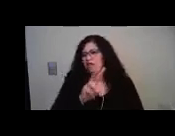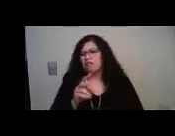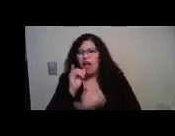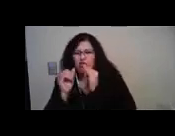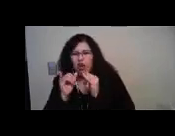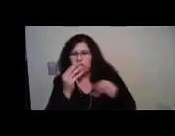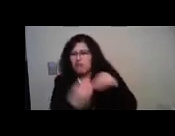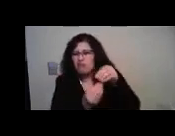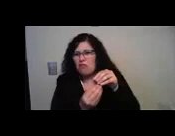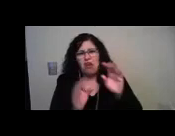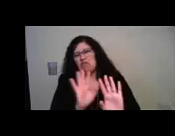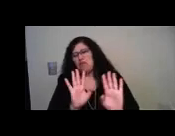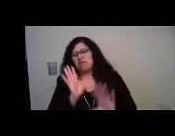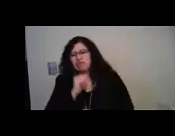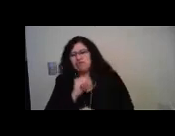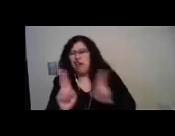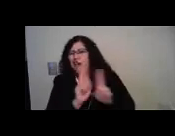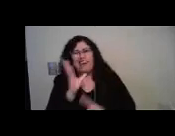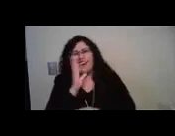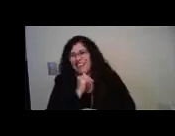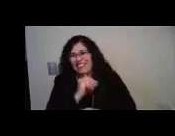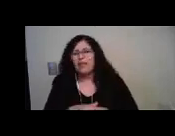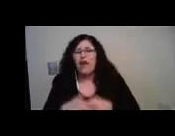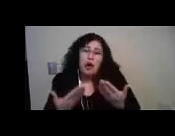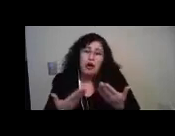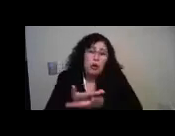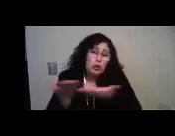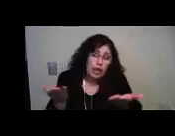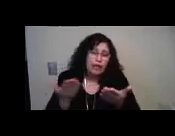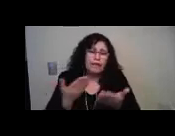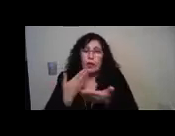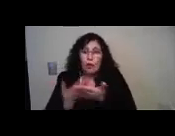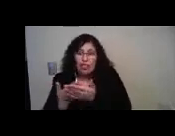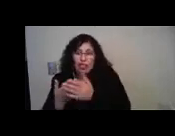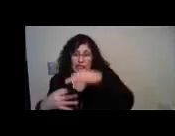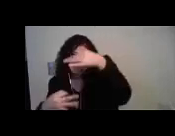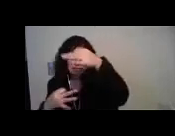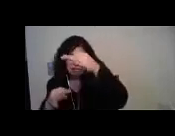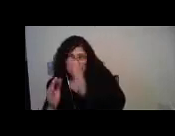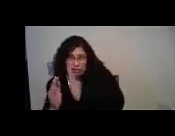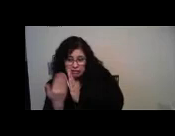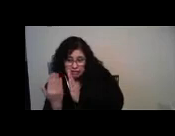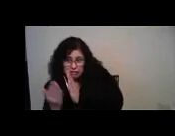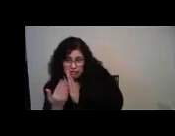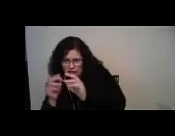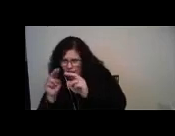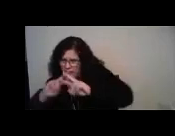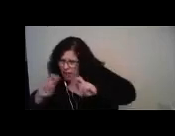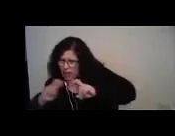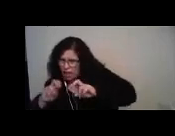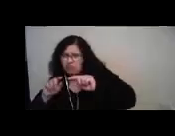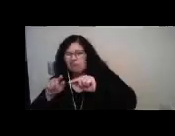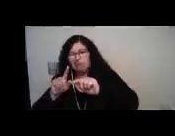vascular encefálico, ¿ya? Así que cuando alguno de ustedes vaya a la literatura más dura y averigüe este tema, es muy probable